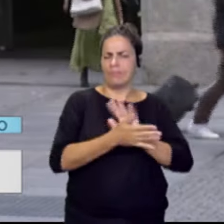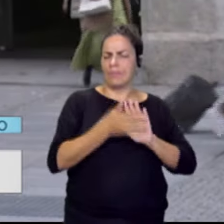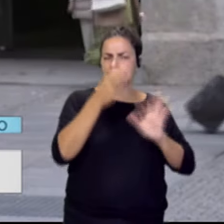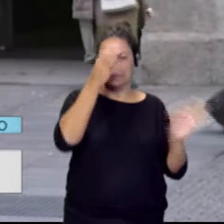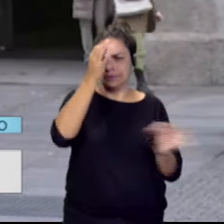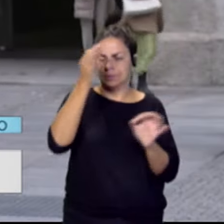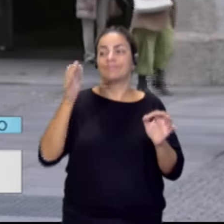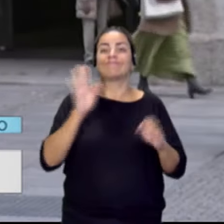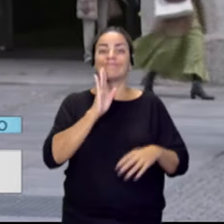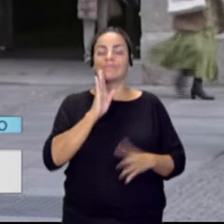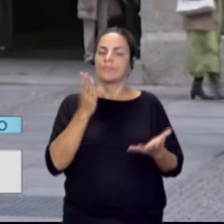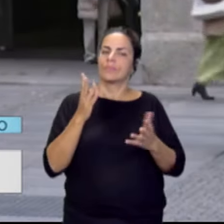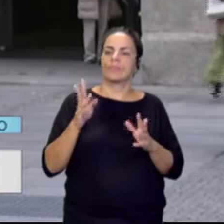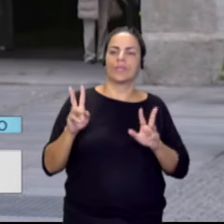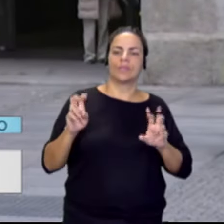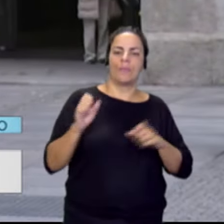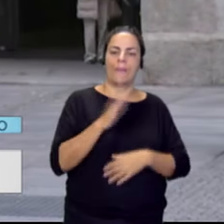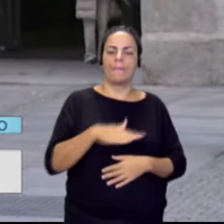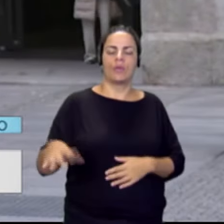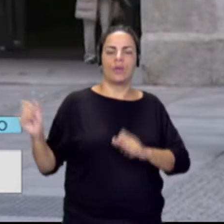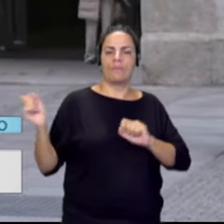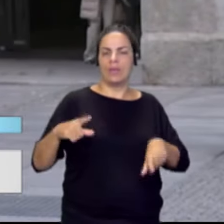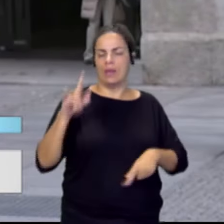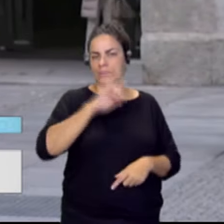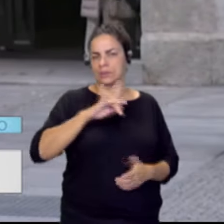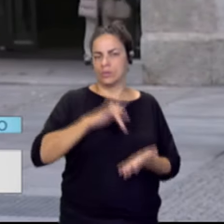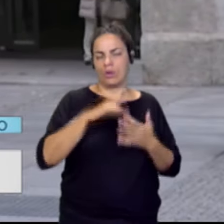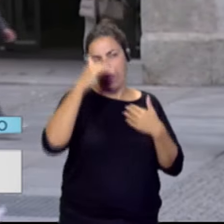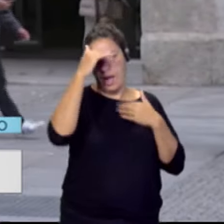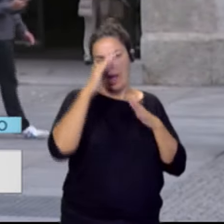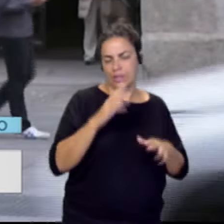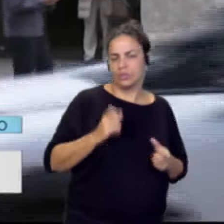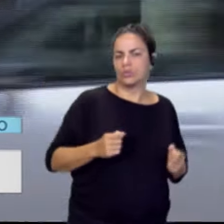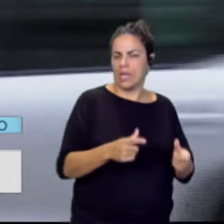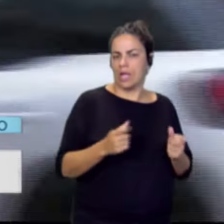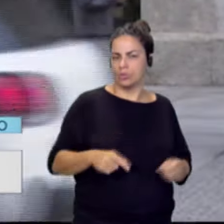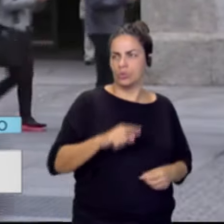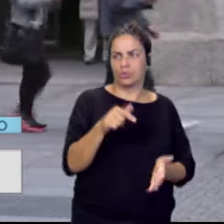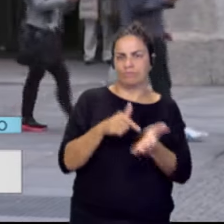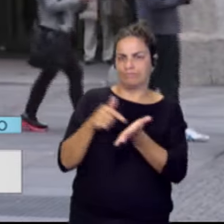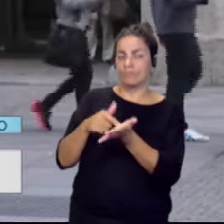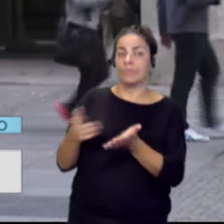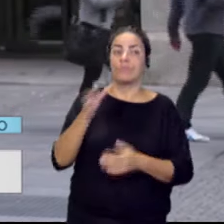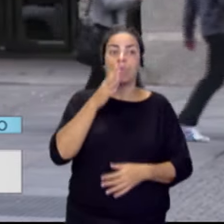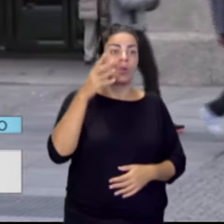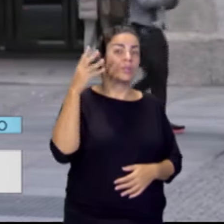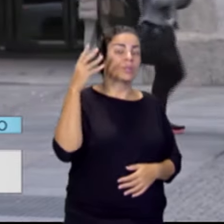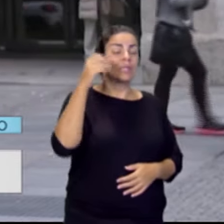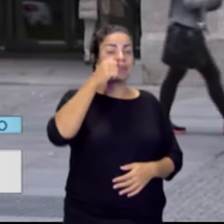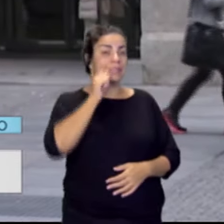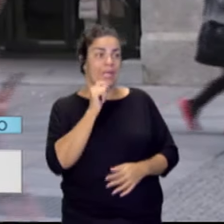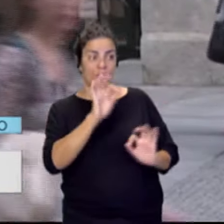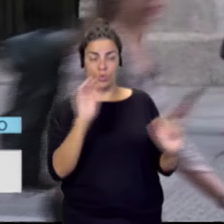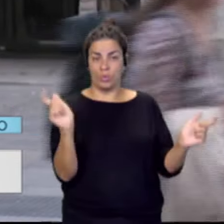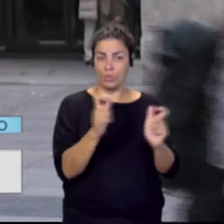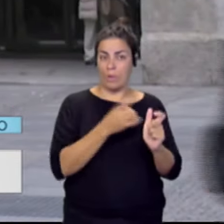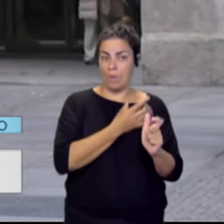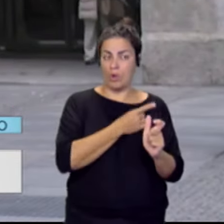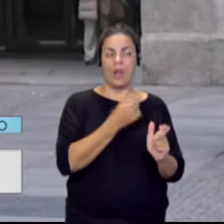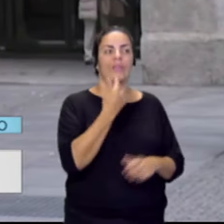atender a los menores migrantes que llegan a nuestras costas. Sánchez se comprometió con Clavijo durante su encuentro en Moncloa en que los 50 millones de